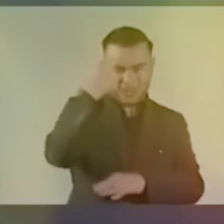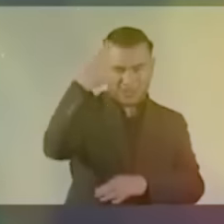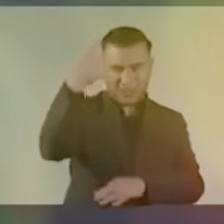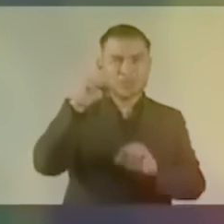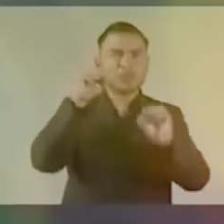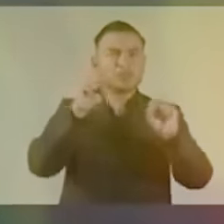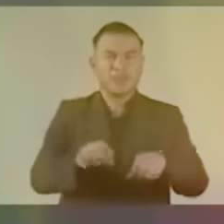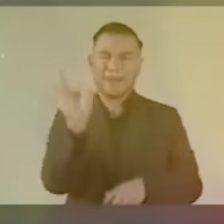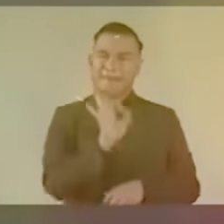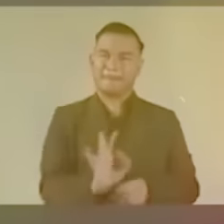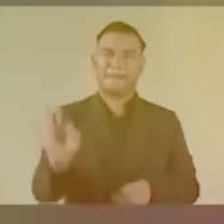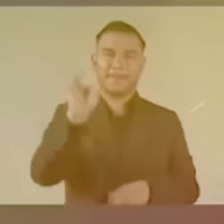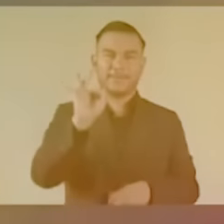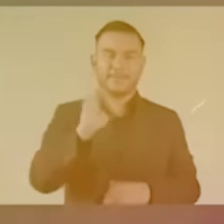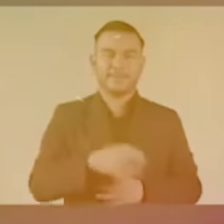lo permita.